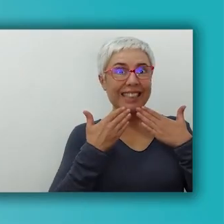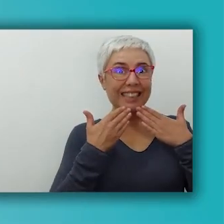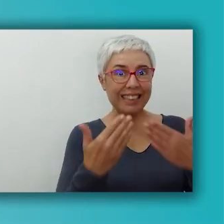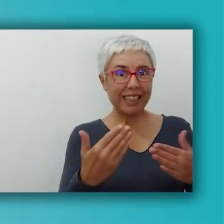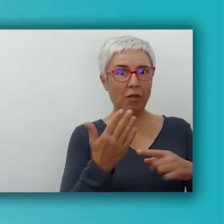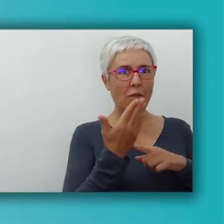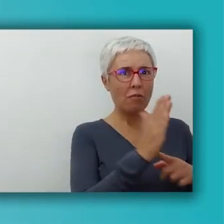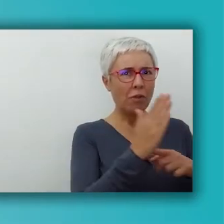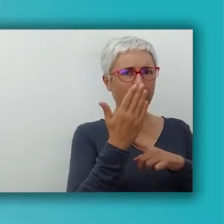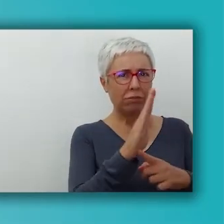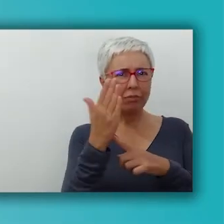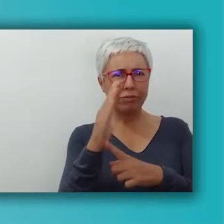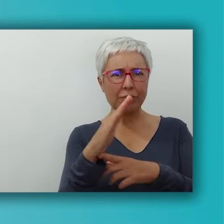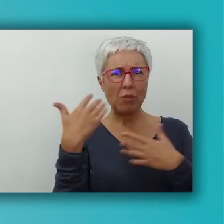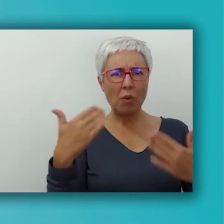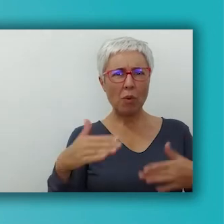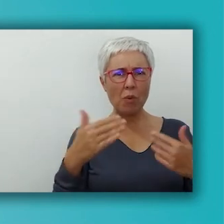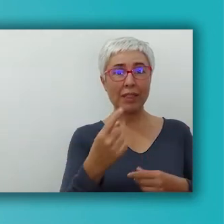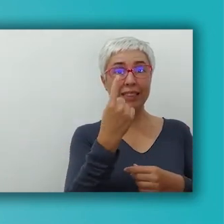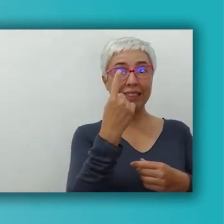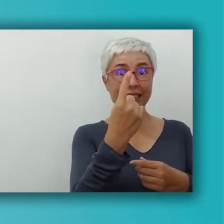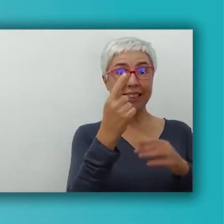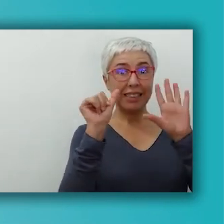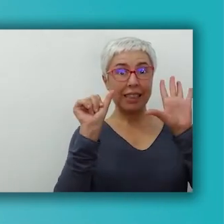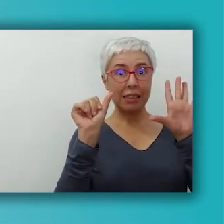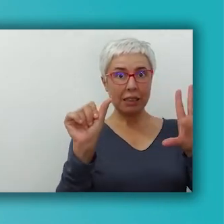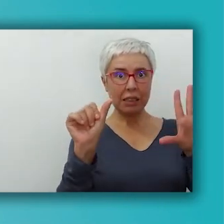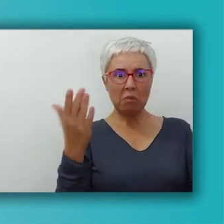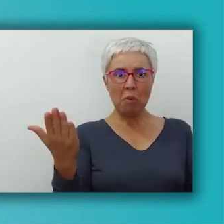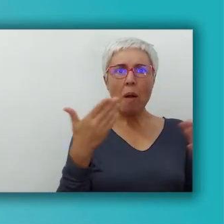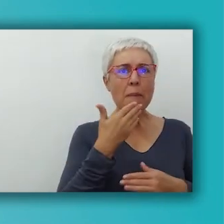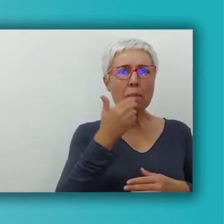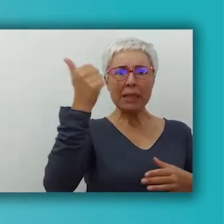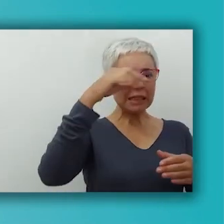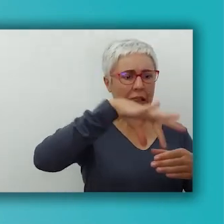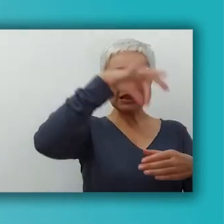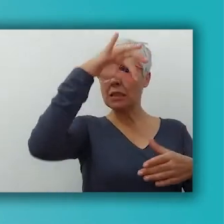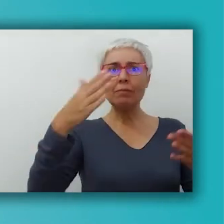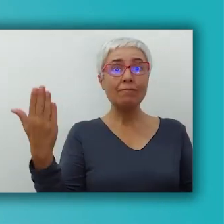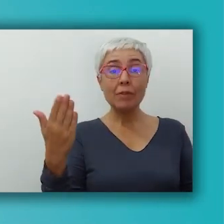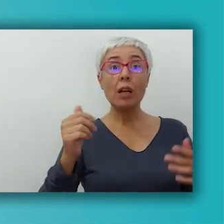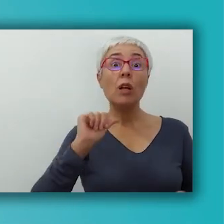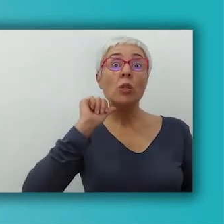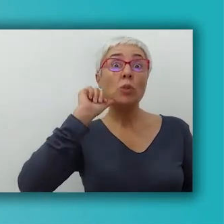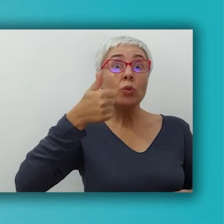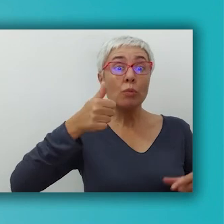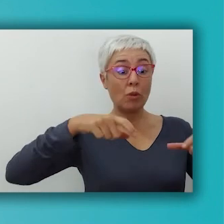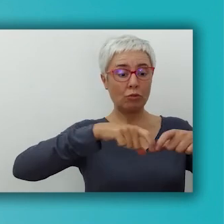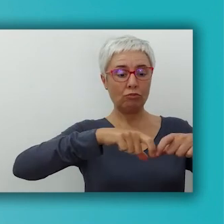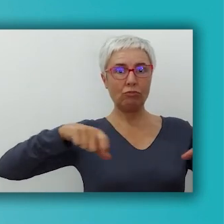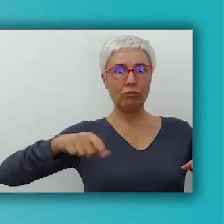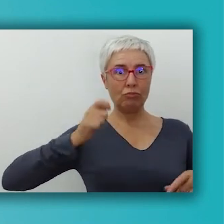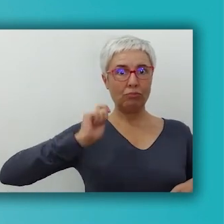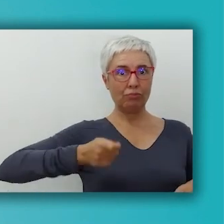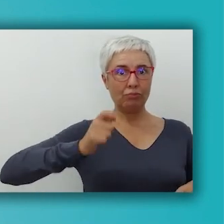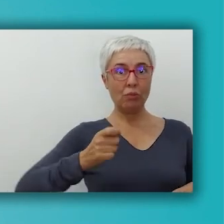pitch. Acabamos los pitches. Vea cómo sabemos quién va a ganar. Pues mañana tenemos un excelente jurado con